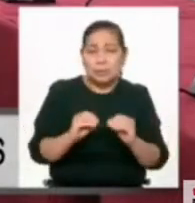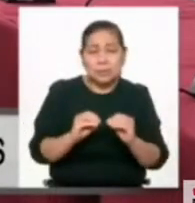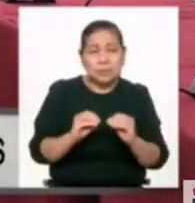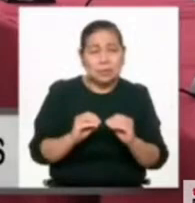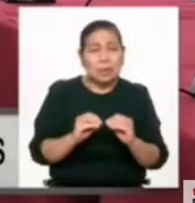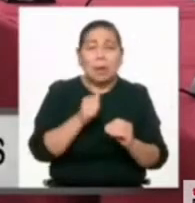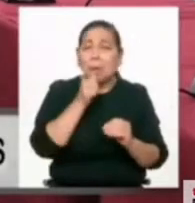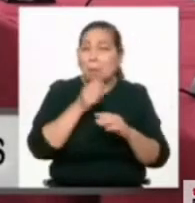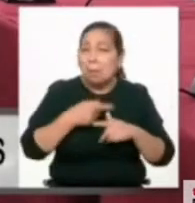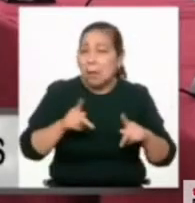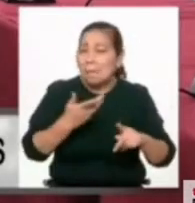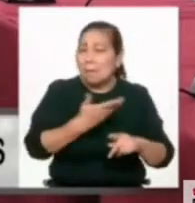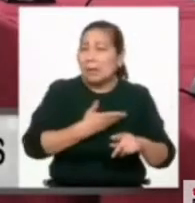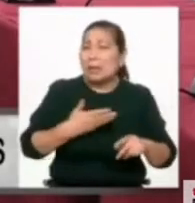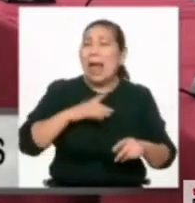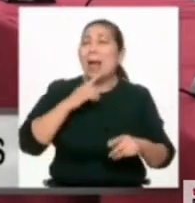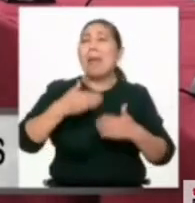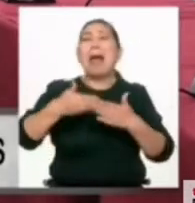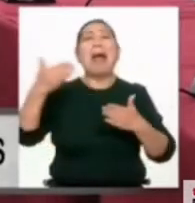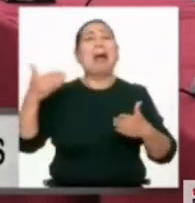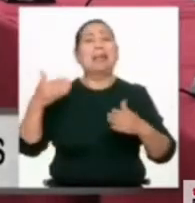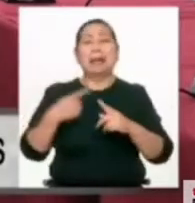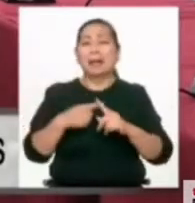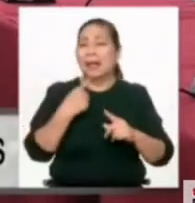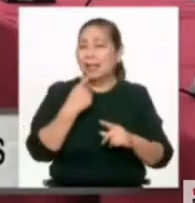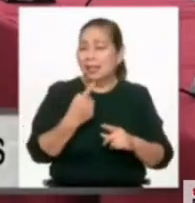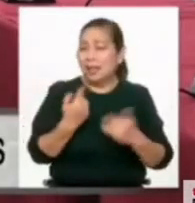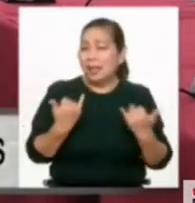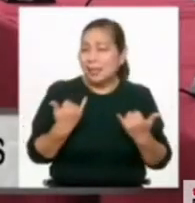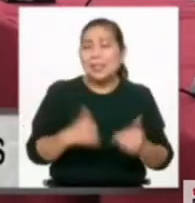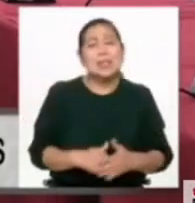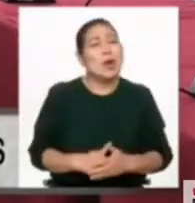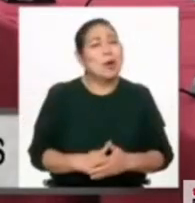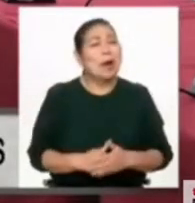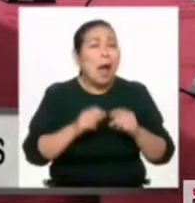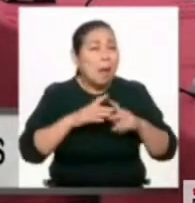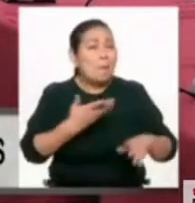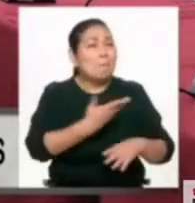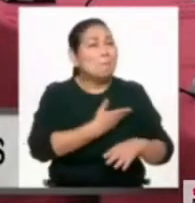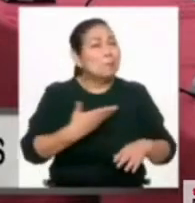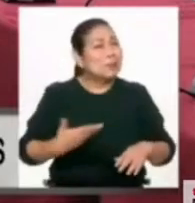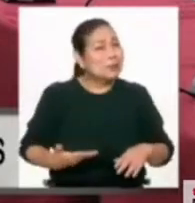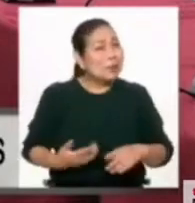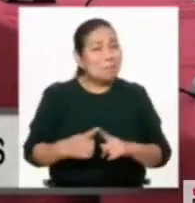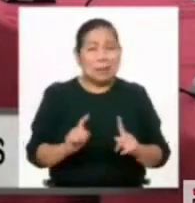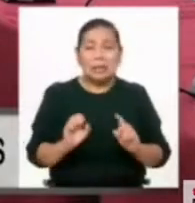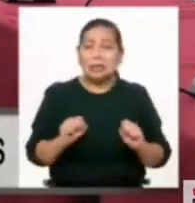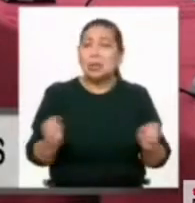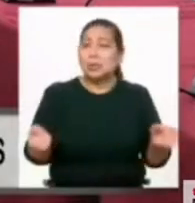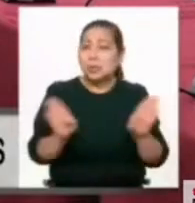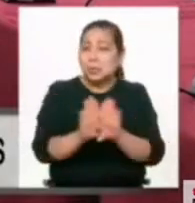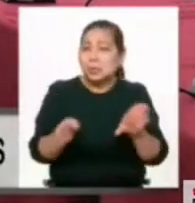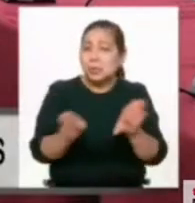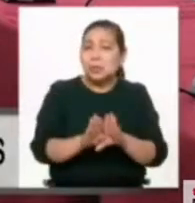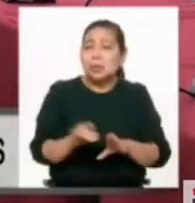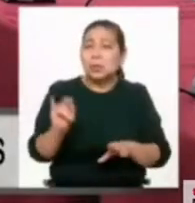cumplimiento de una promesa de campaña del presidente Pedro Castillo, quien ha señalado durante esta etapa de campaña presidencial que se iba a cerrar